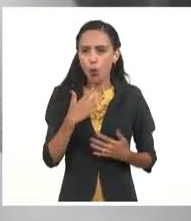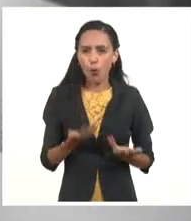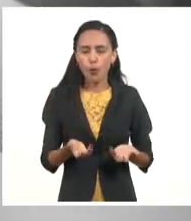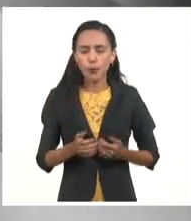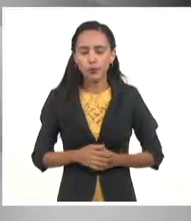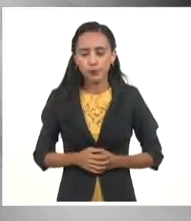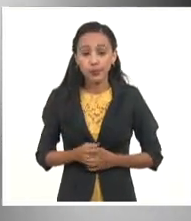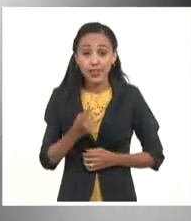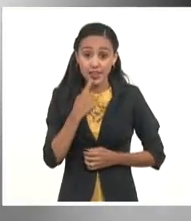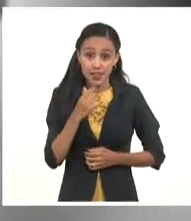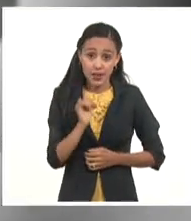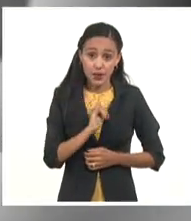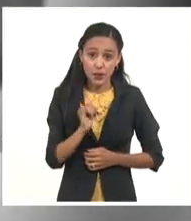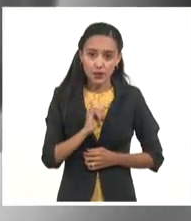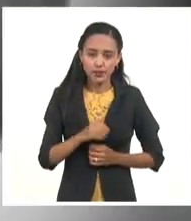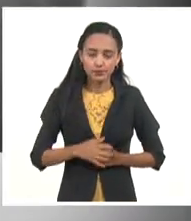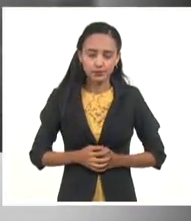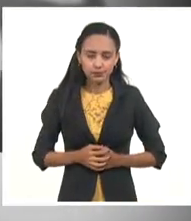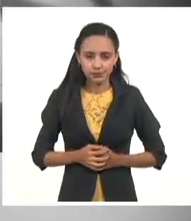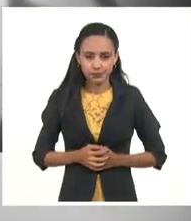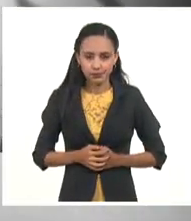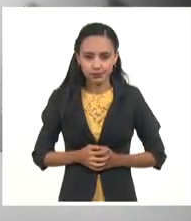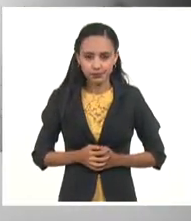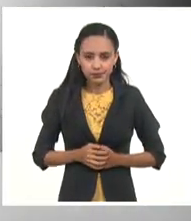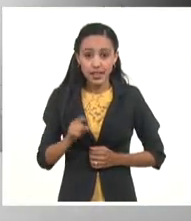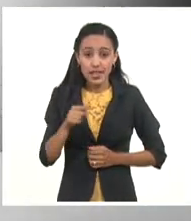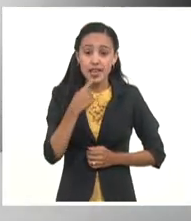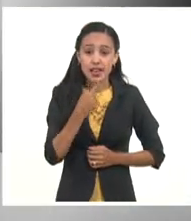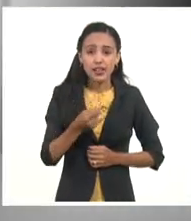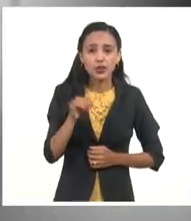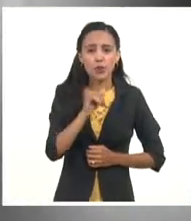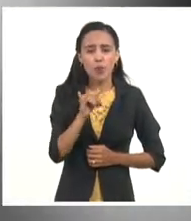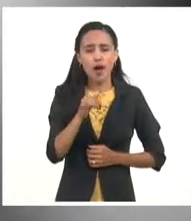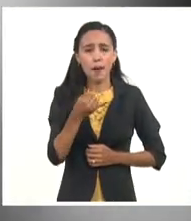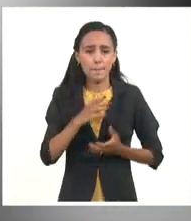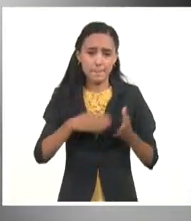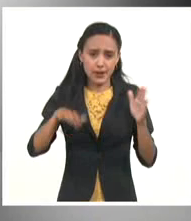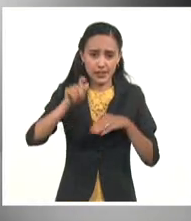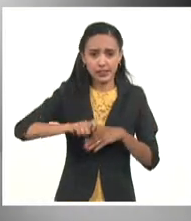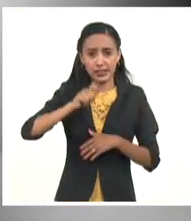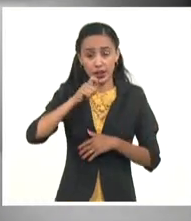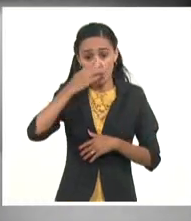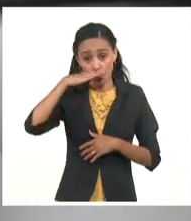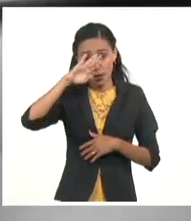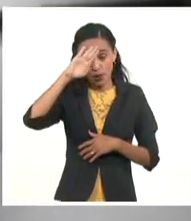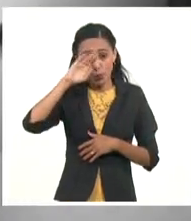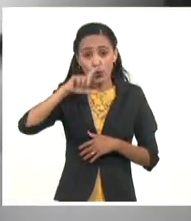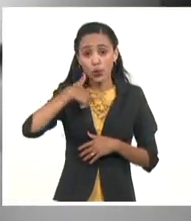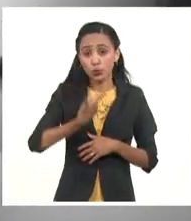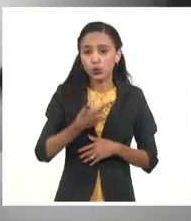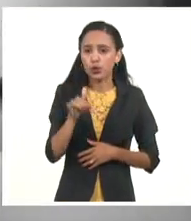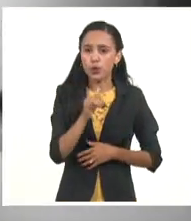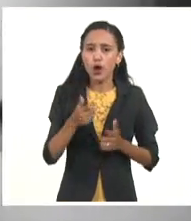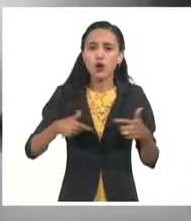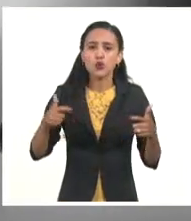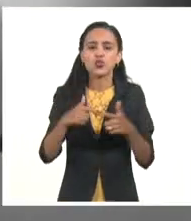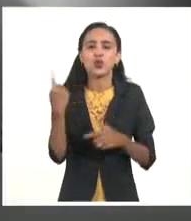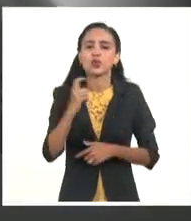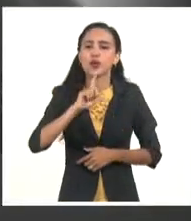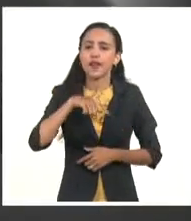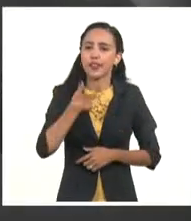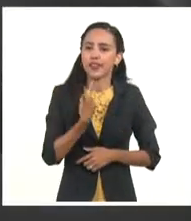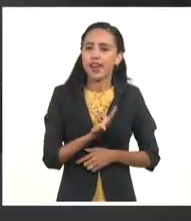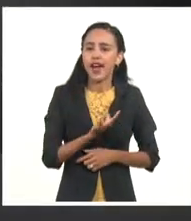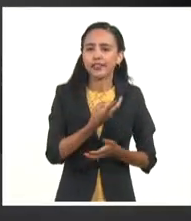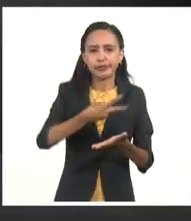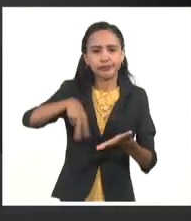la danza de llorís nor ido y adolfo izquierdo y producido por el ministerio de cultura el consejo nacional de artes escénicas y danza